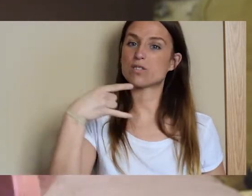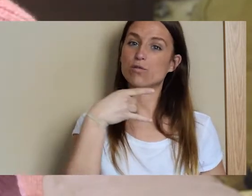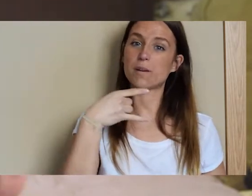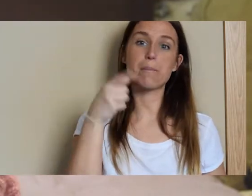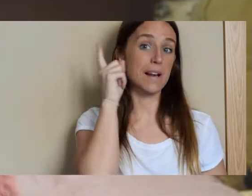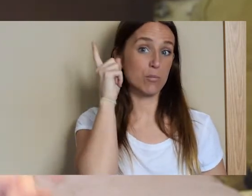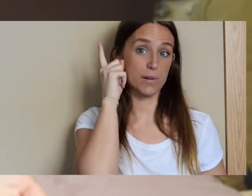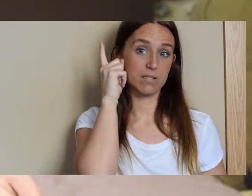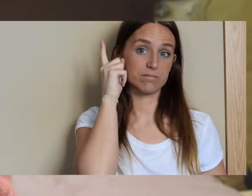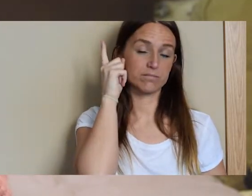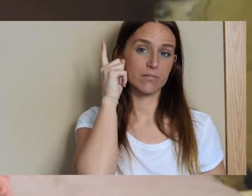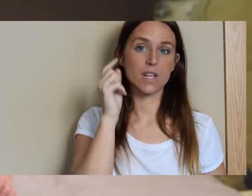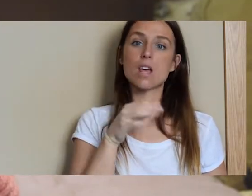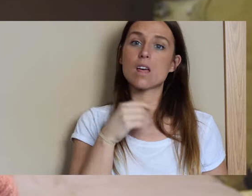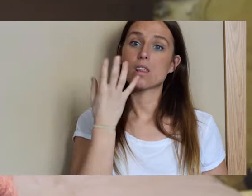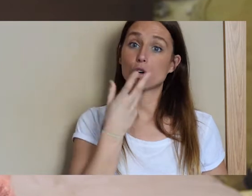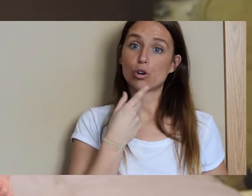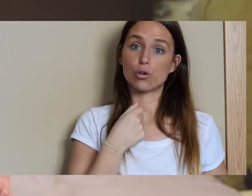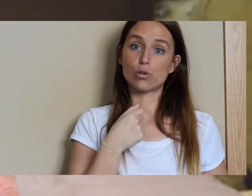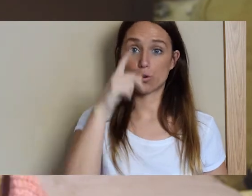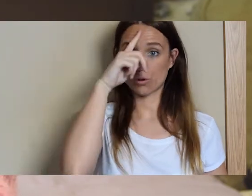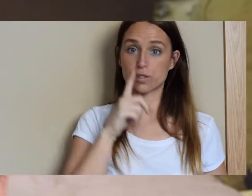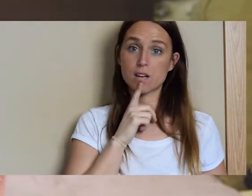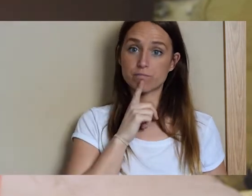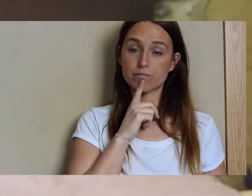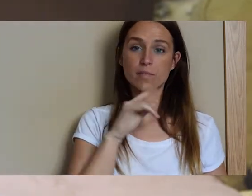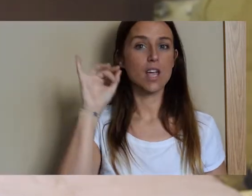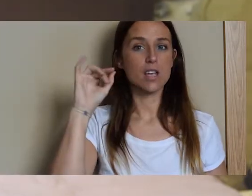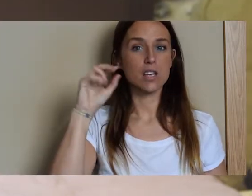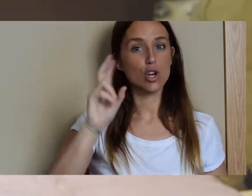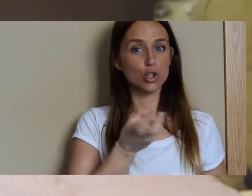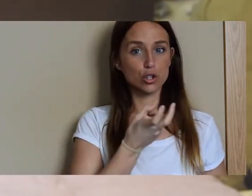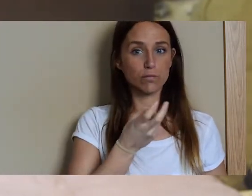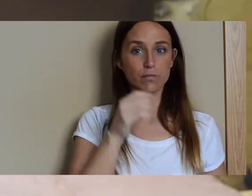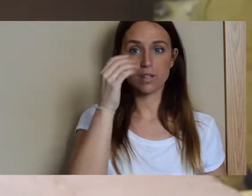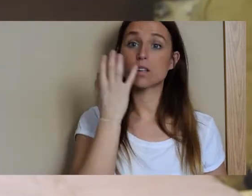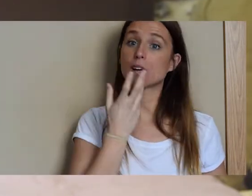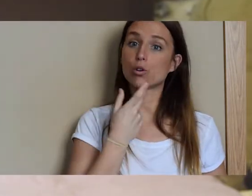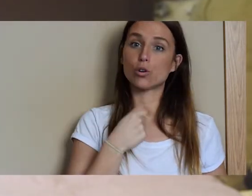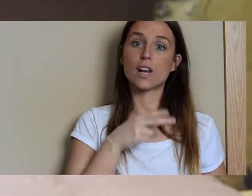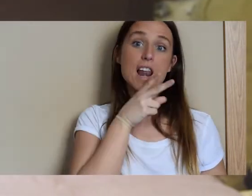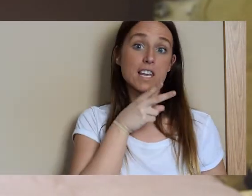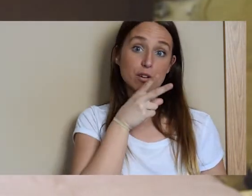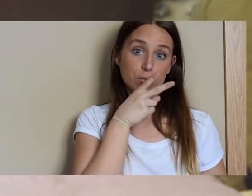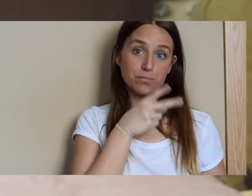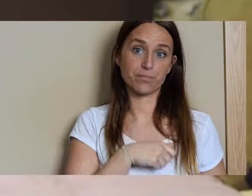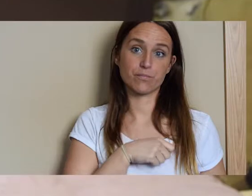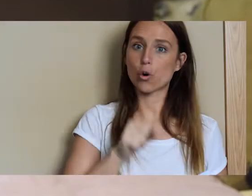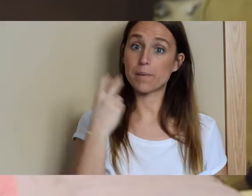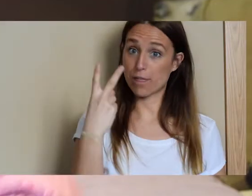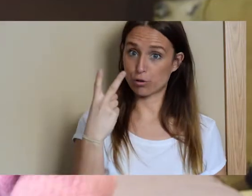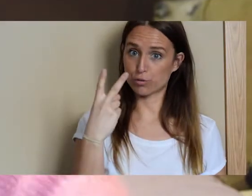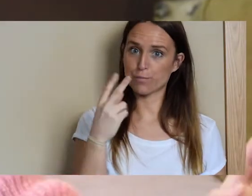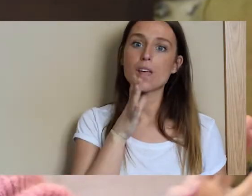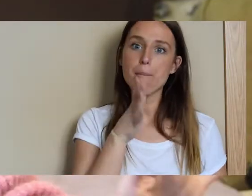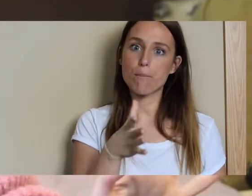aquí. Que me los destroza. Así que los tengo por ahí escondidos para que no me los encuentre. Y nada, por dos euritos. Y